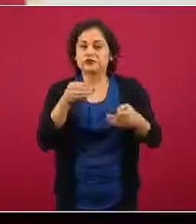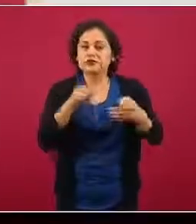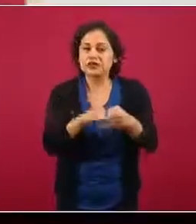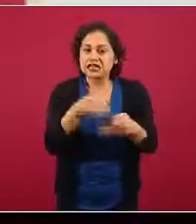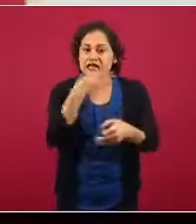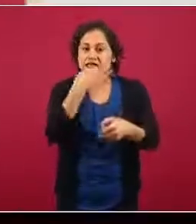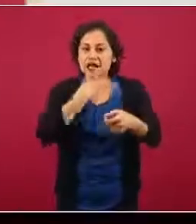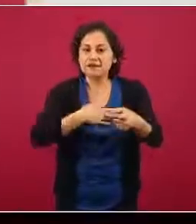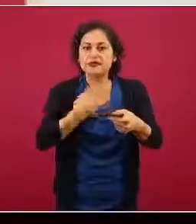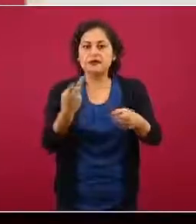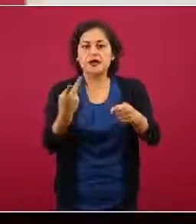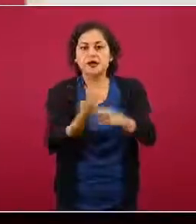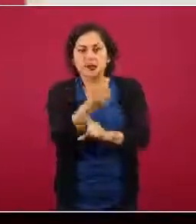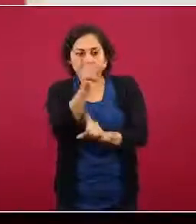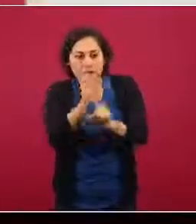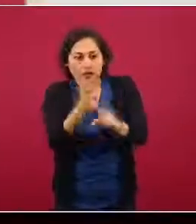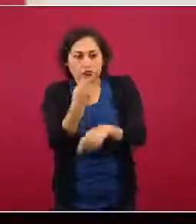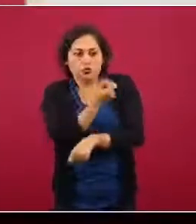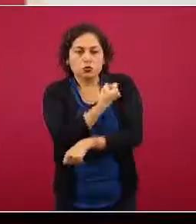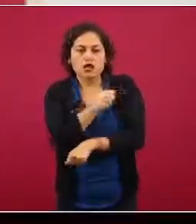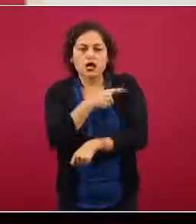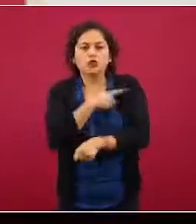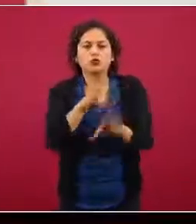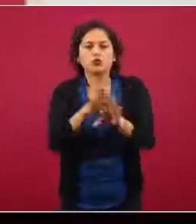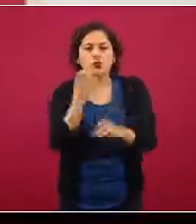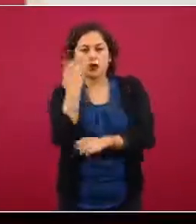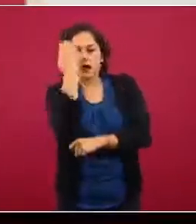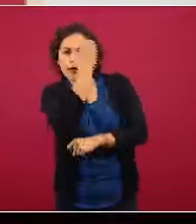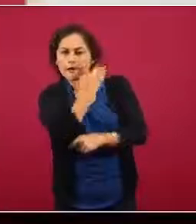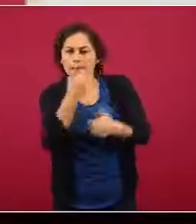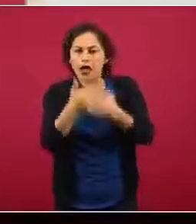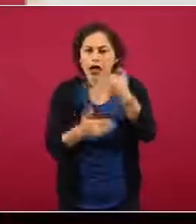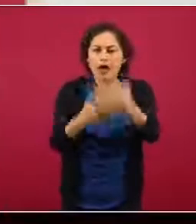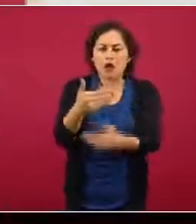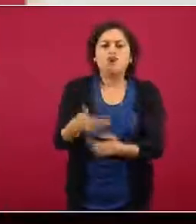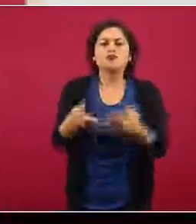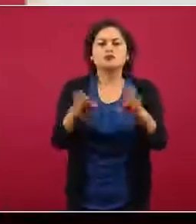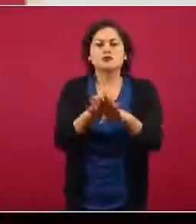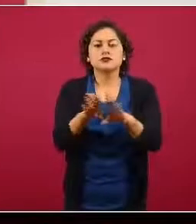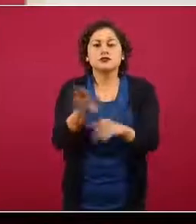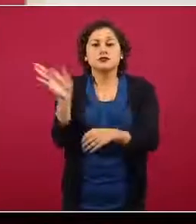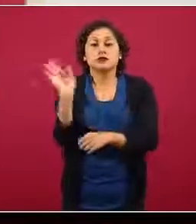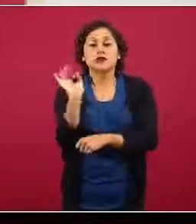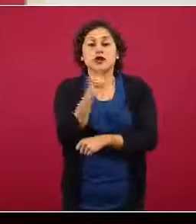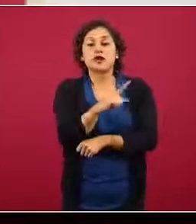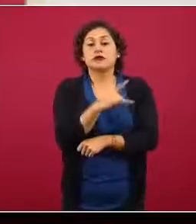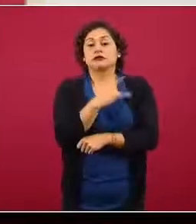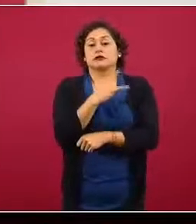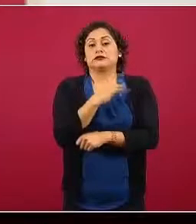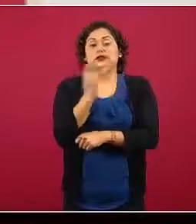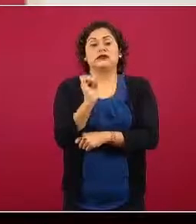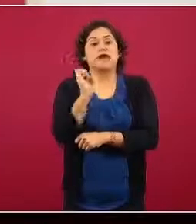seguimiento puntual sobre su salud, sobre si han presentado o no alguna